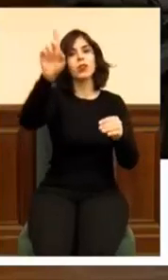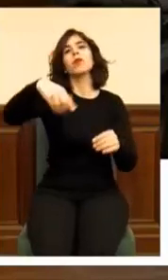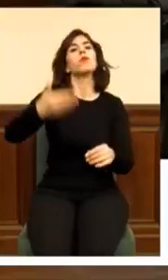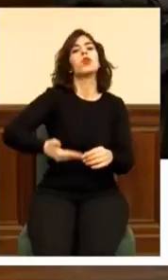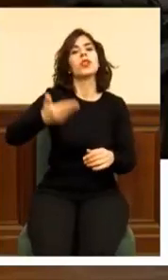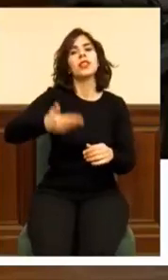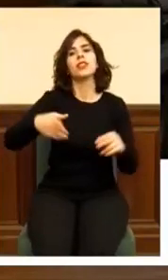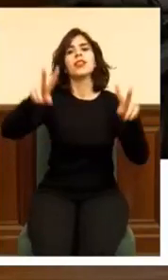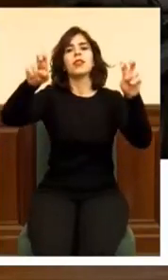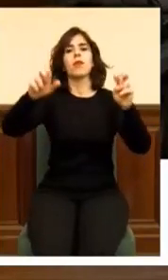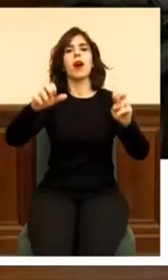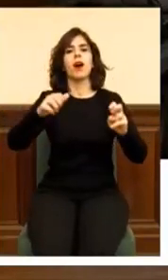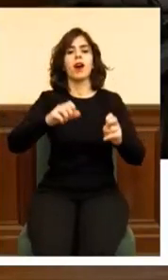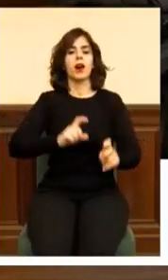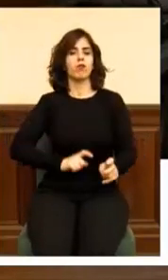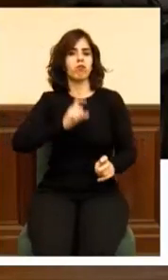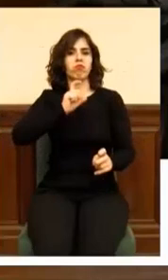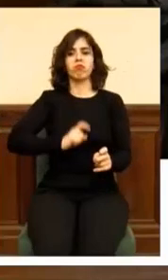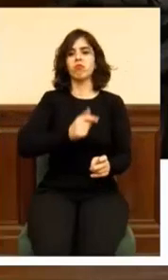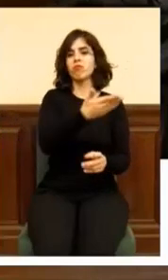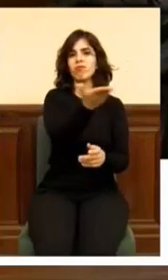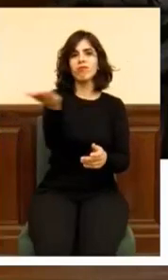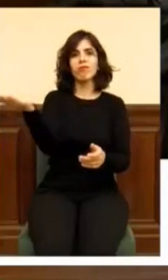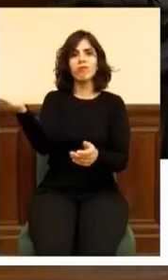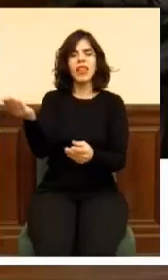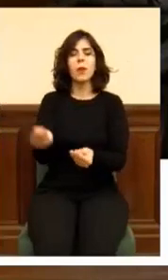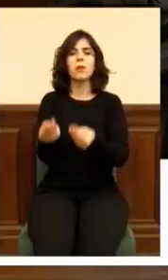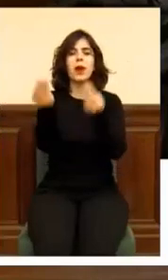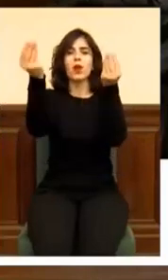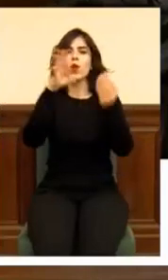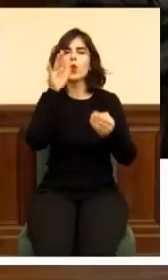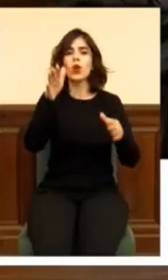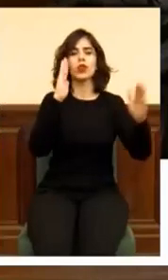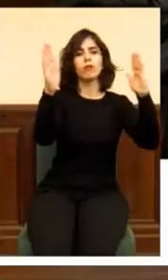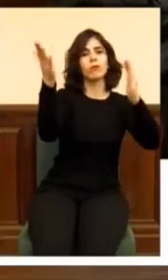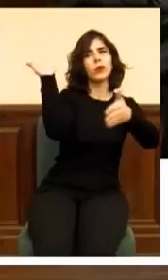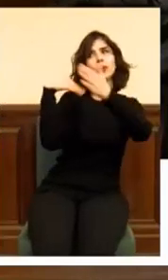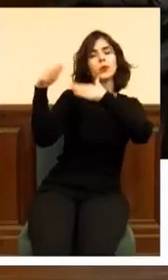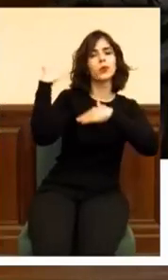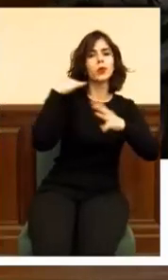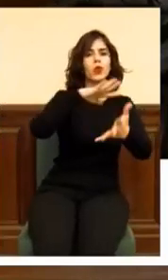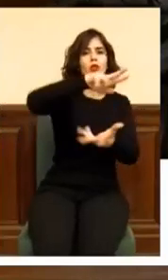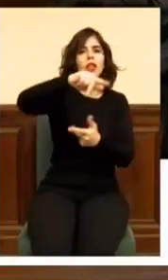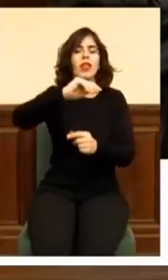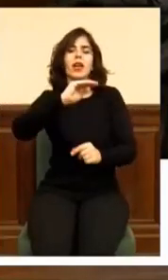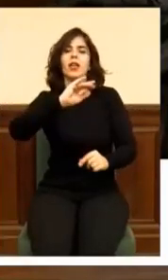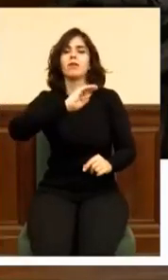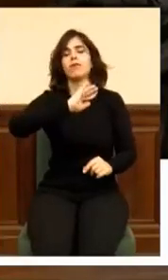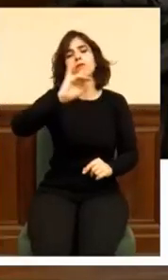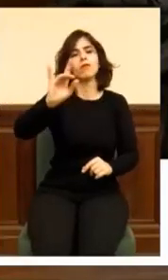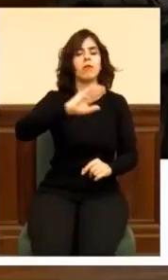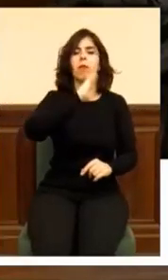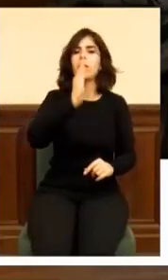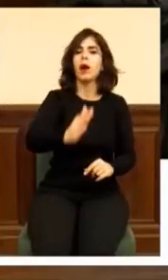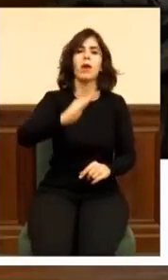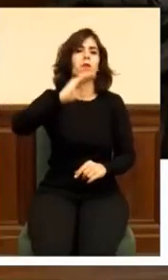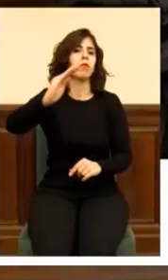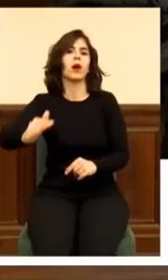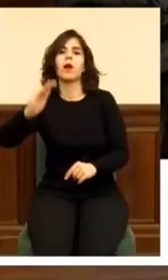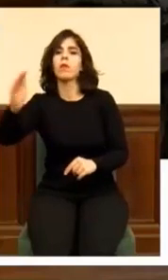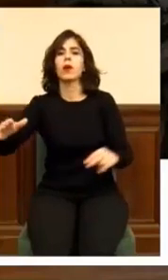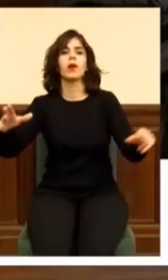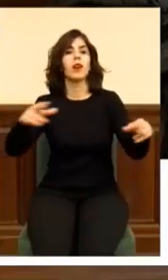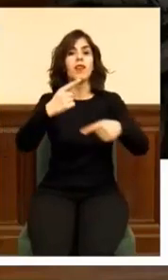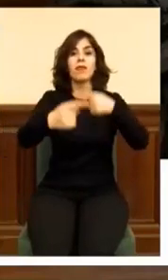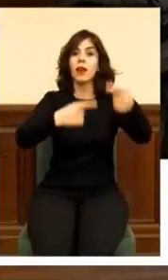con la mejora de la autoestima popular. Han sido tiempos muy duros, de muy malas noticias, donde muchas familias siguen viviendo